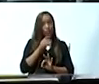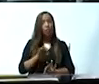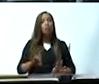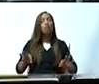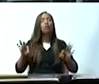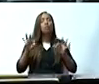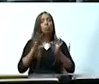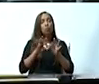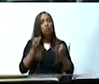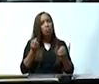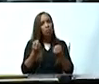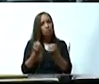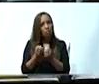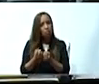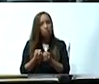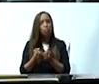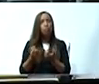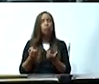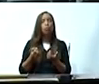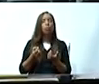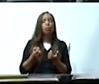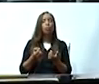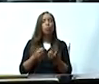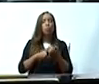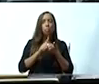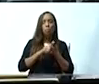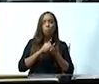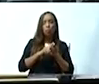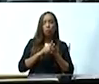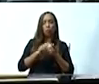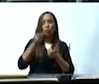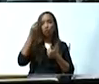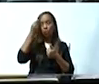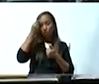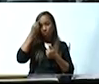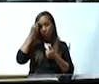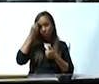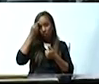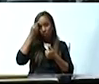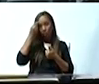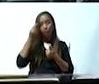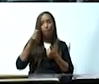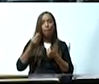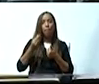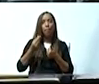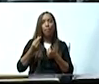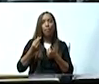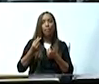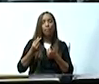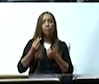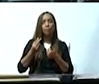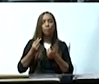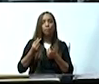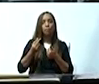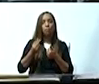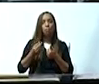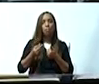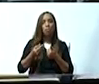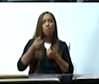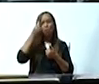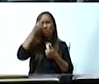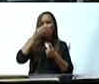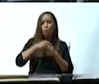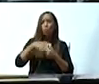Liberación Dominicana, en esa ocasión encabezado por el presidente Danilo Medina. Por eso